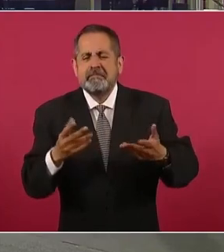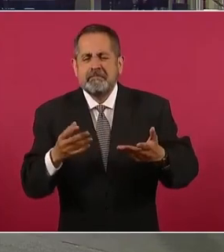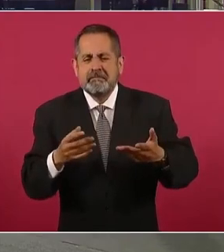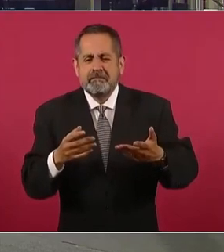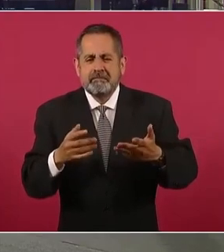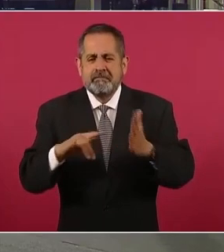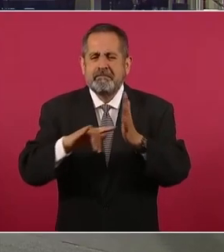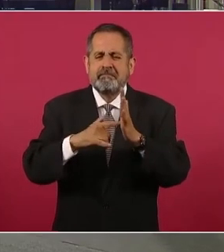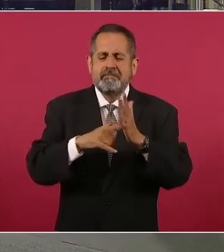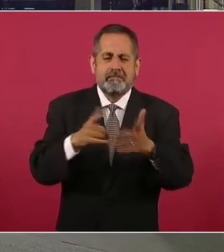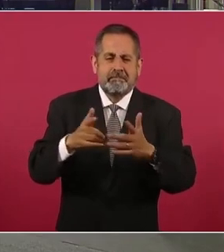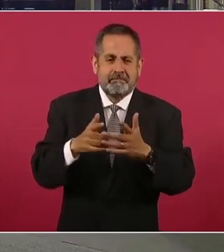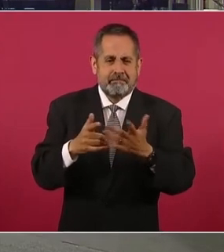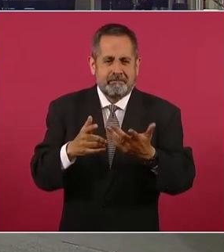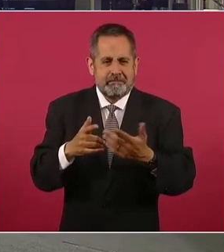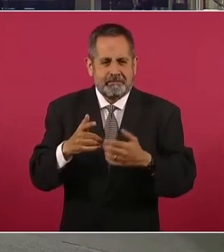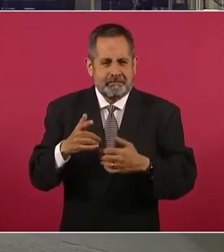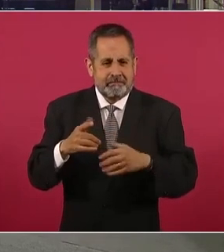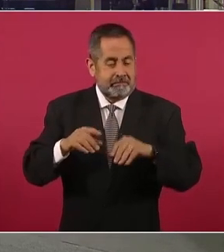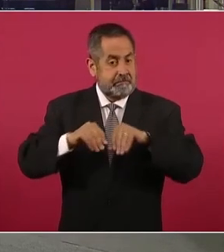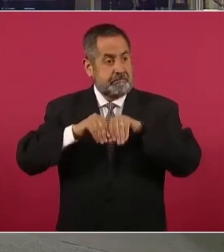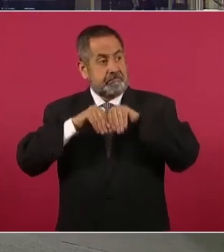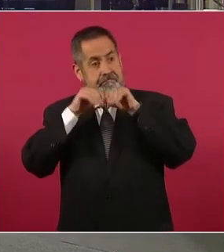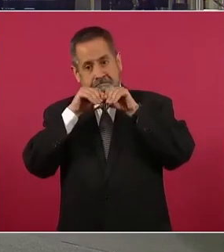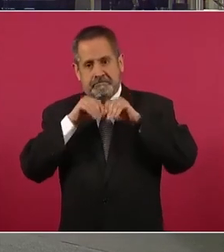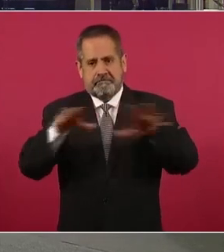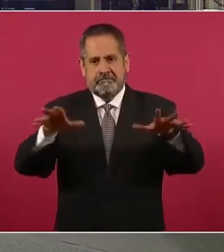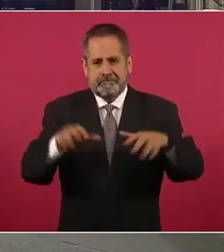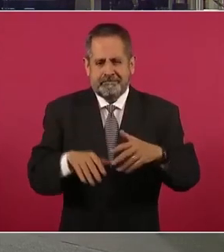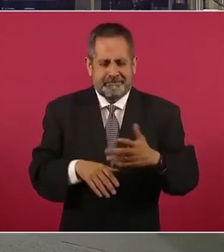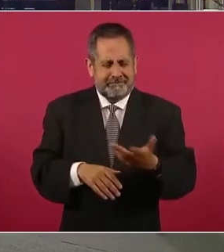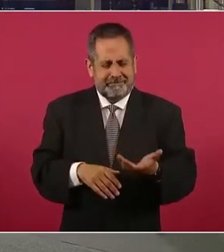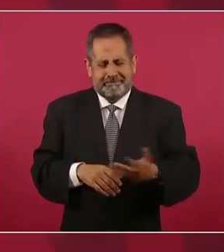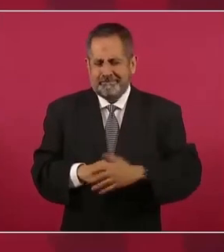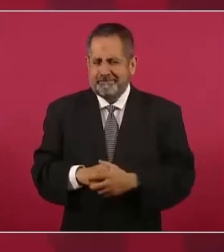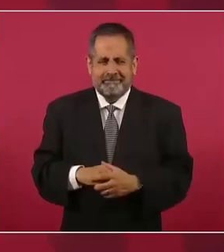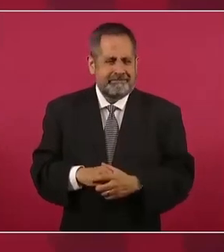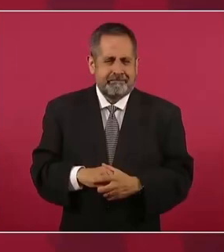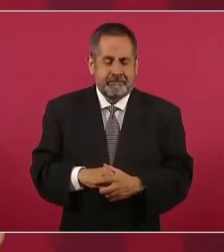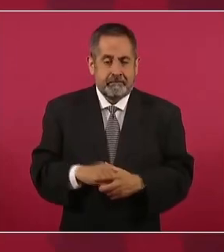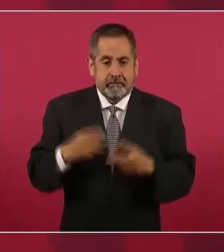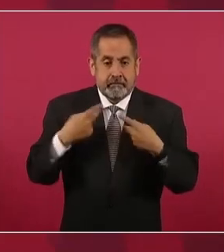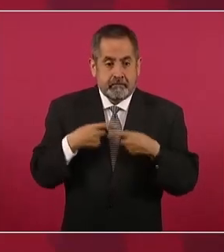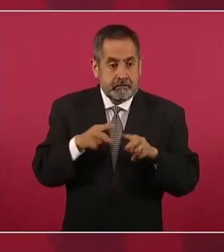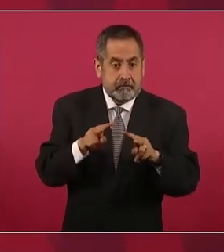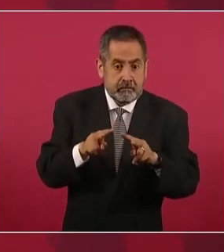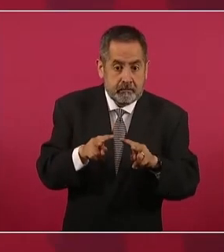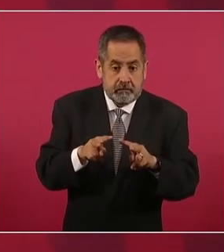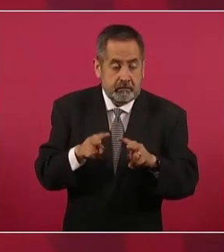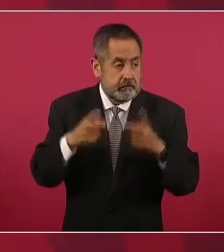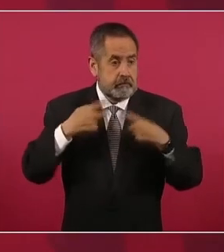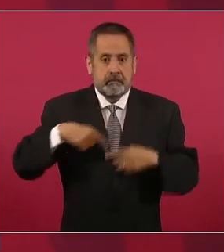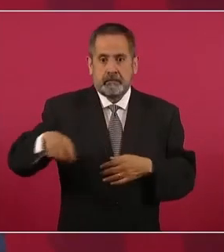Al horario estelar, ¿no? Entonces, la gente ve eso y dice, ¡oh!